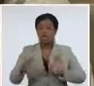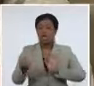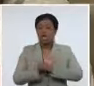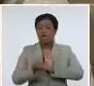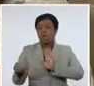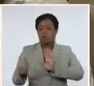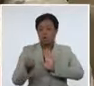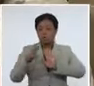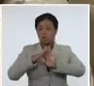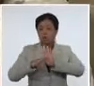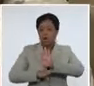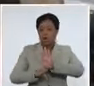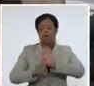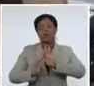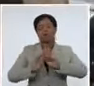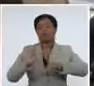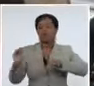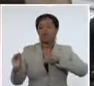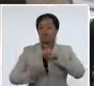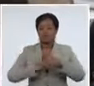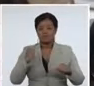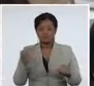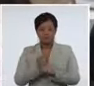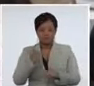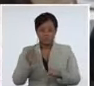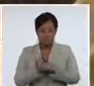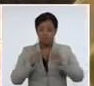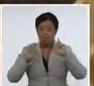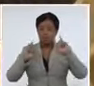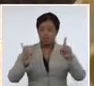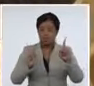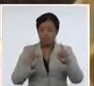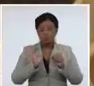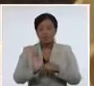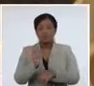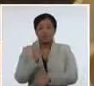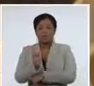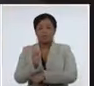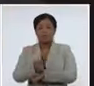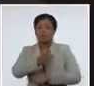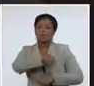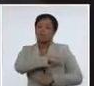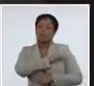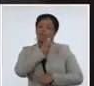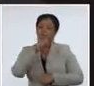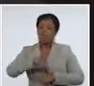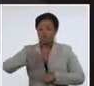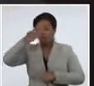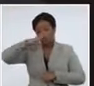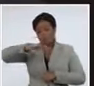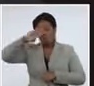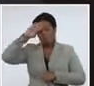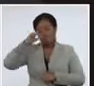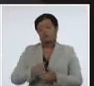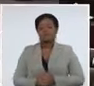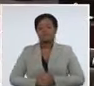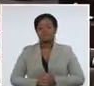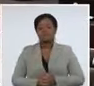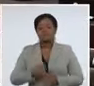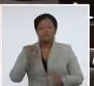la transformación del trabajo político e ideológico en nuestro país. Otro centro del debate ha